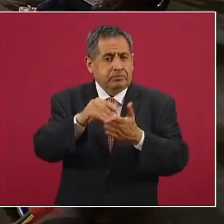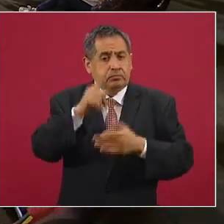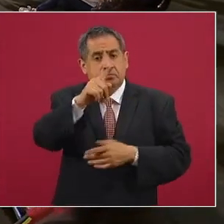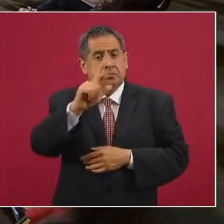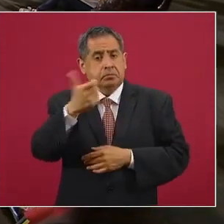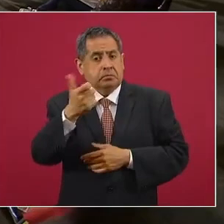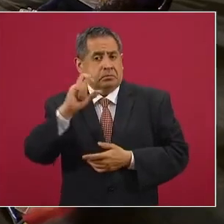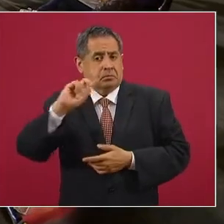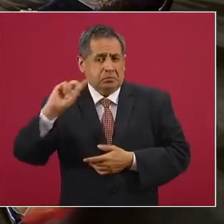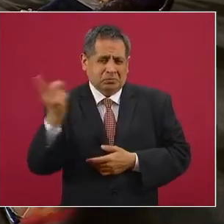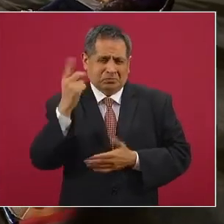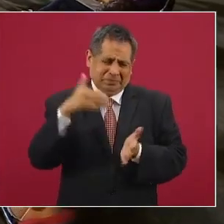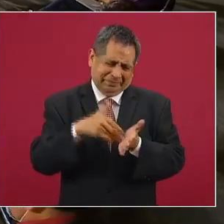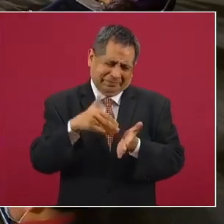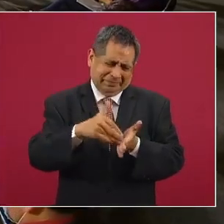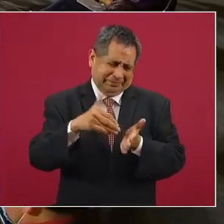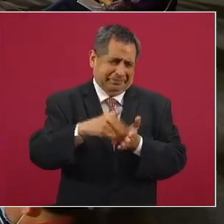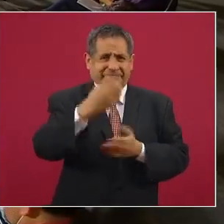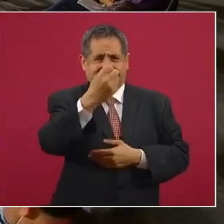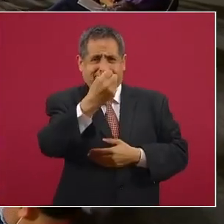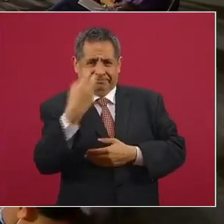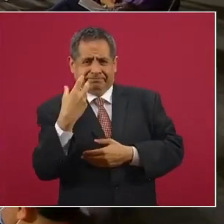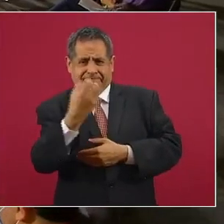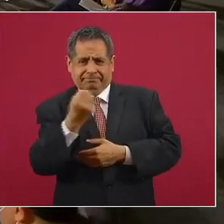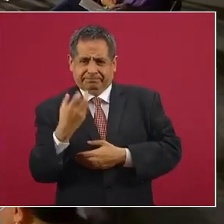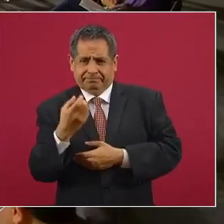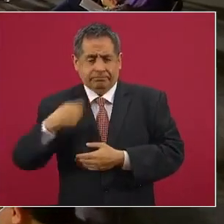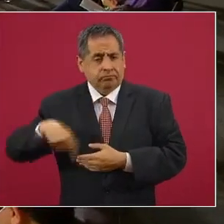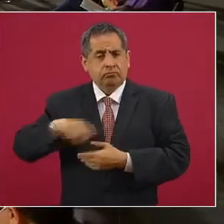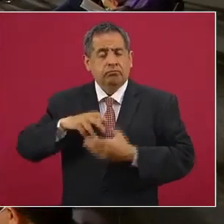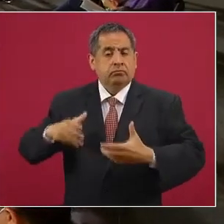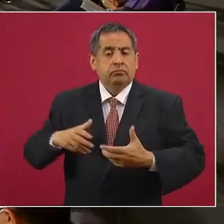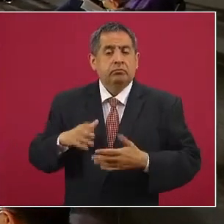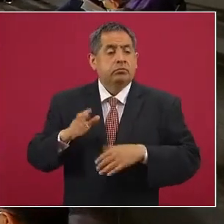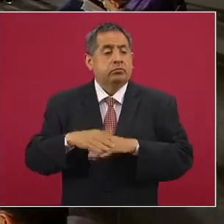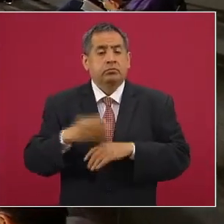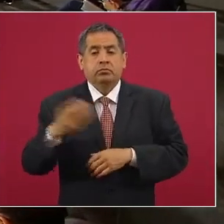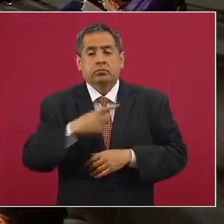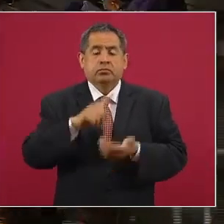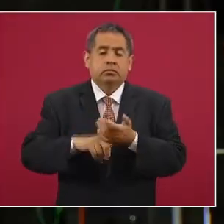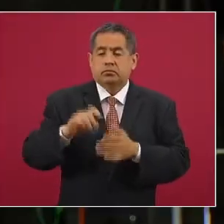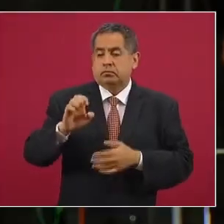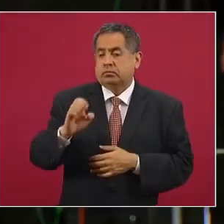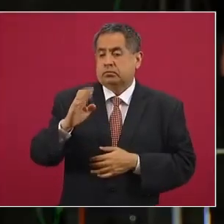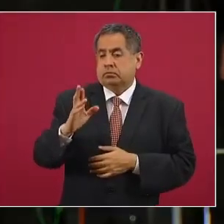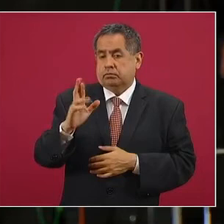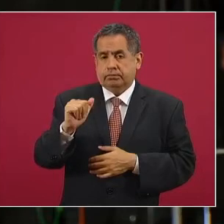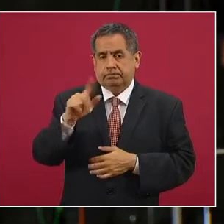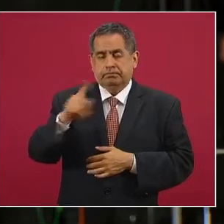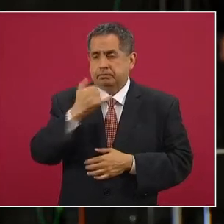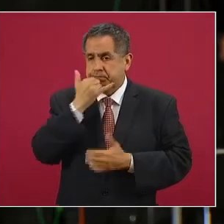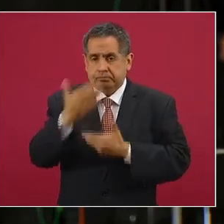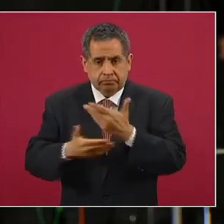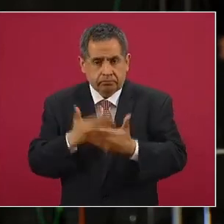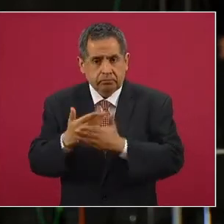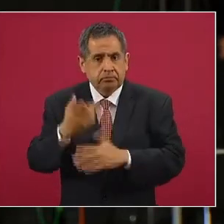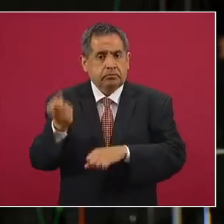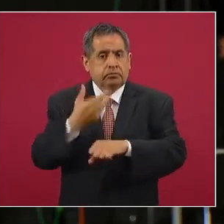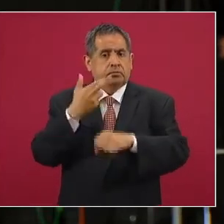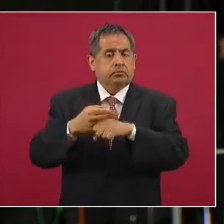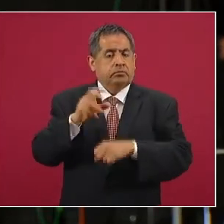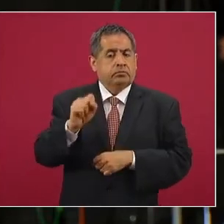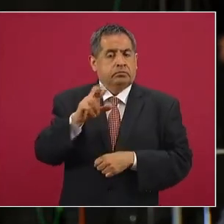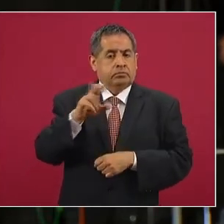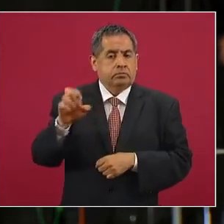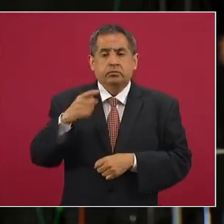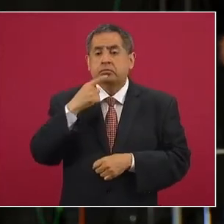de millones de dólares al país? Porque aunque el canciller Marcelo Ebrard, que me disculpe, secretario de Relaciones